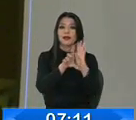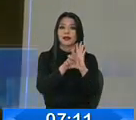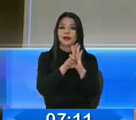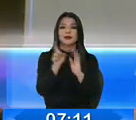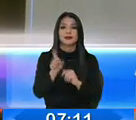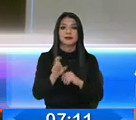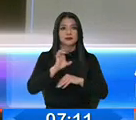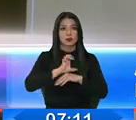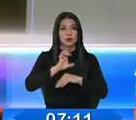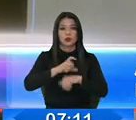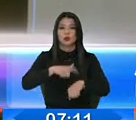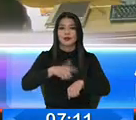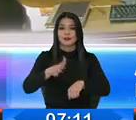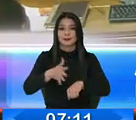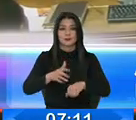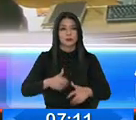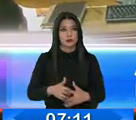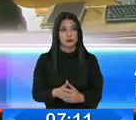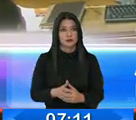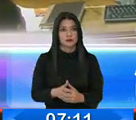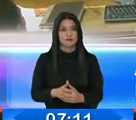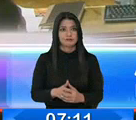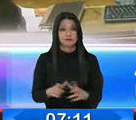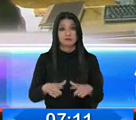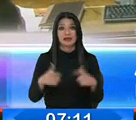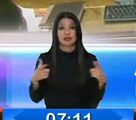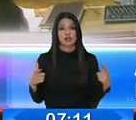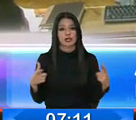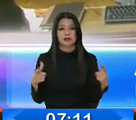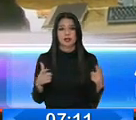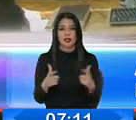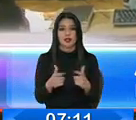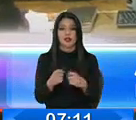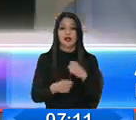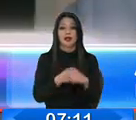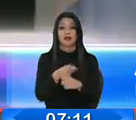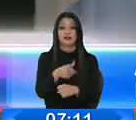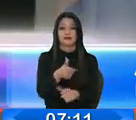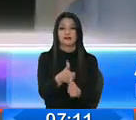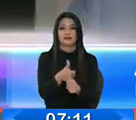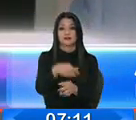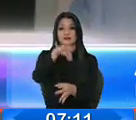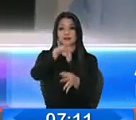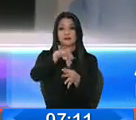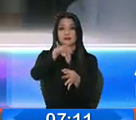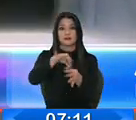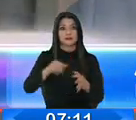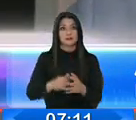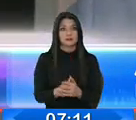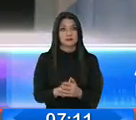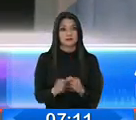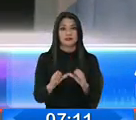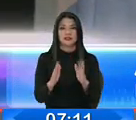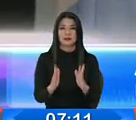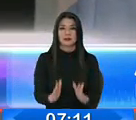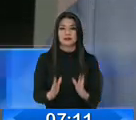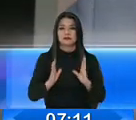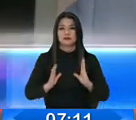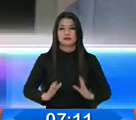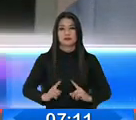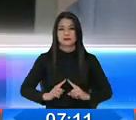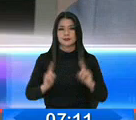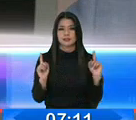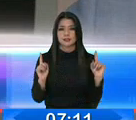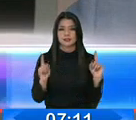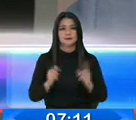el país, considerando la débil mayoría que se desarma y el año electoral. Tal vez el comportamiento de los legisladores sea distinto,